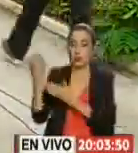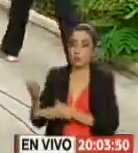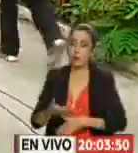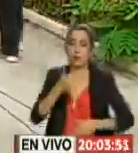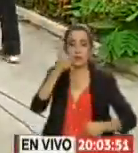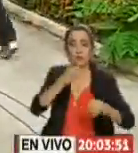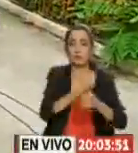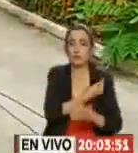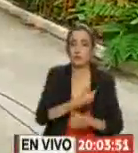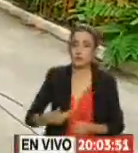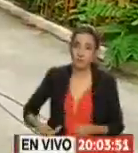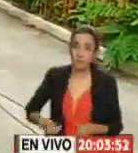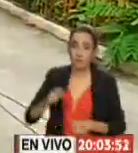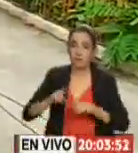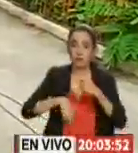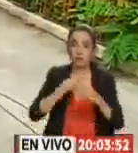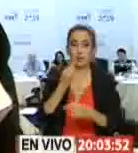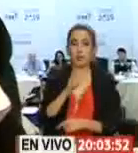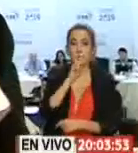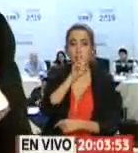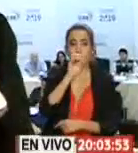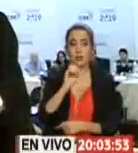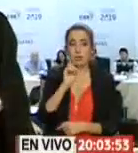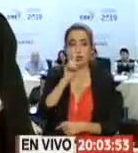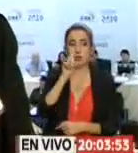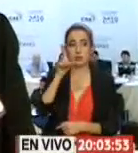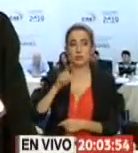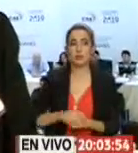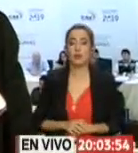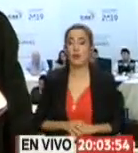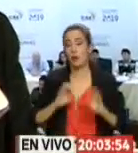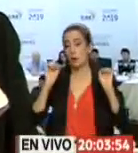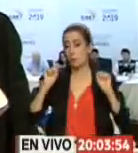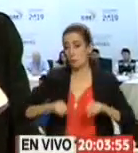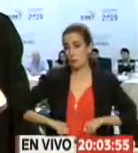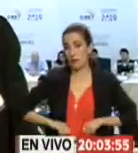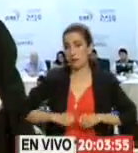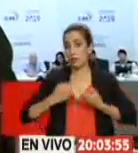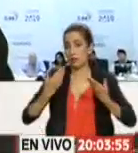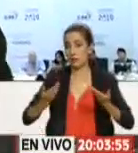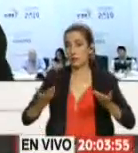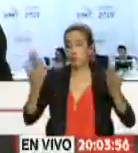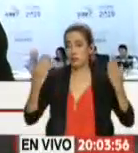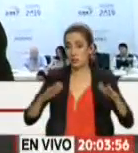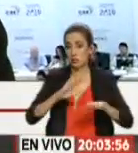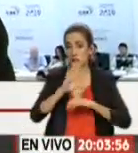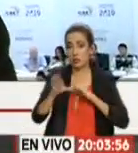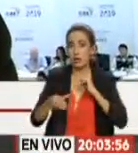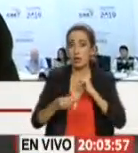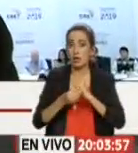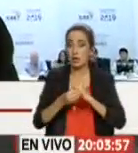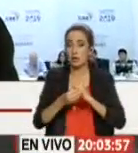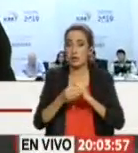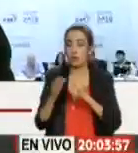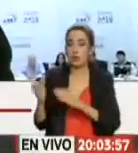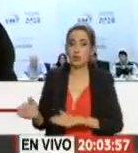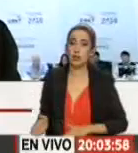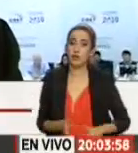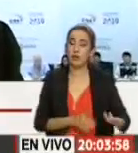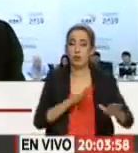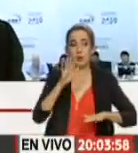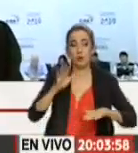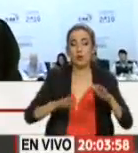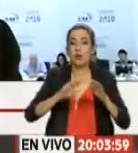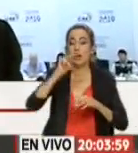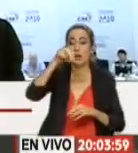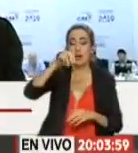elecciones presidenciales del 2021. Y puede ser un elemento adicional a que Jaime Nebot, que es